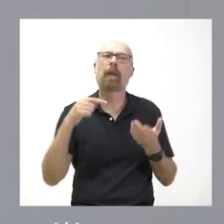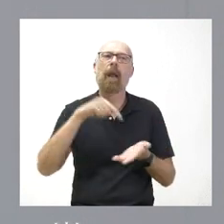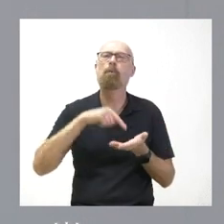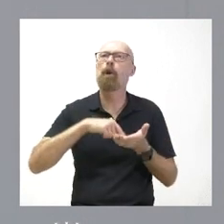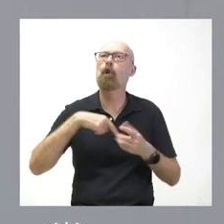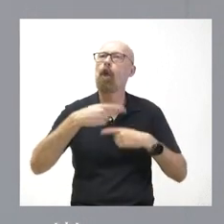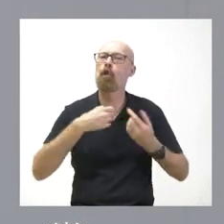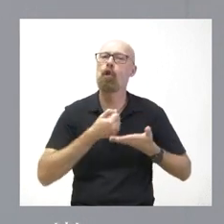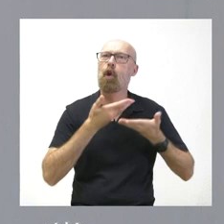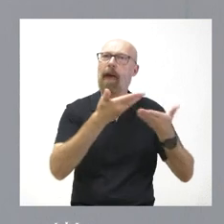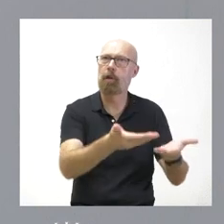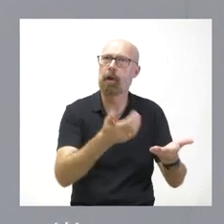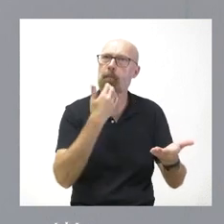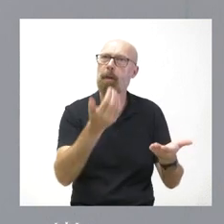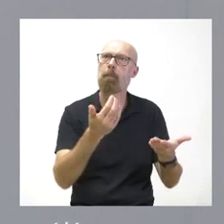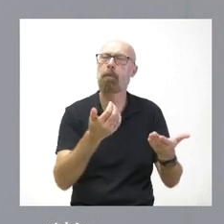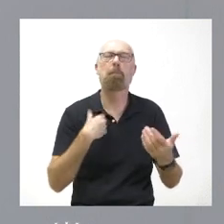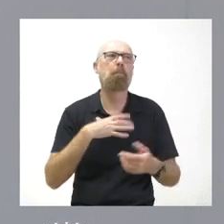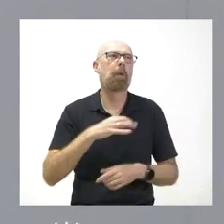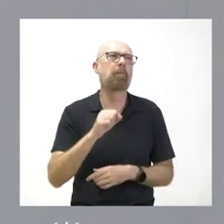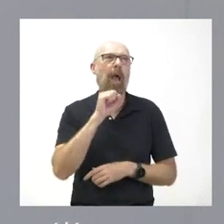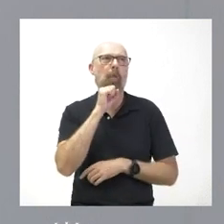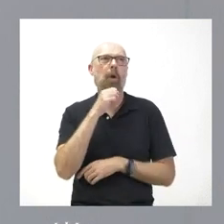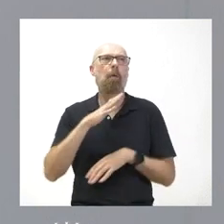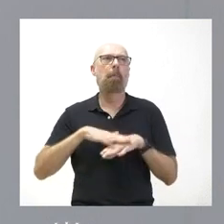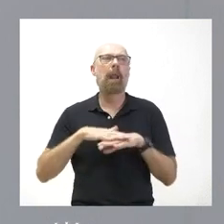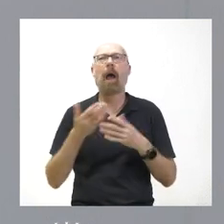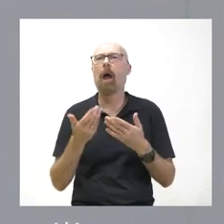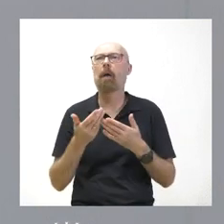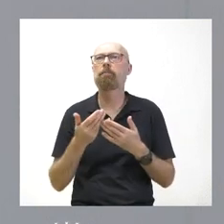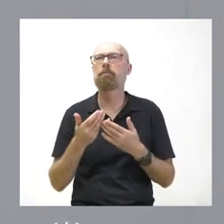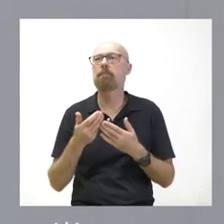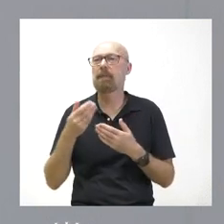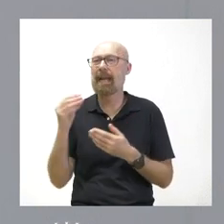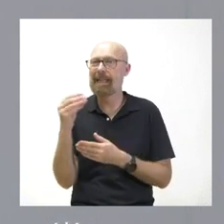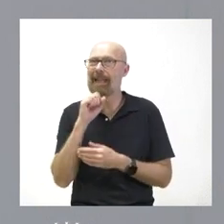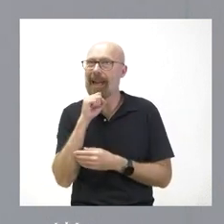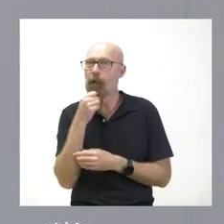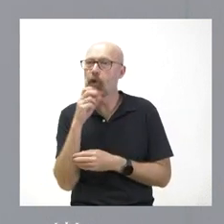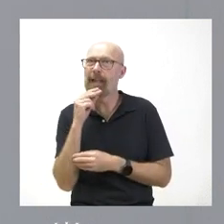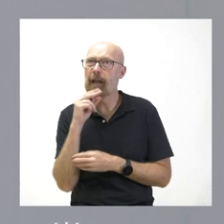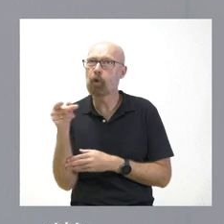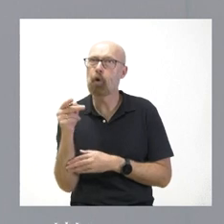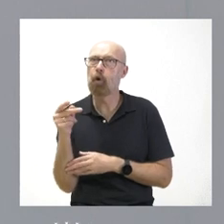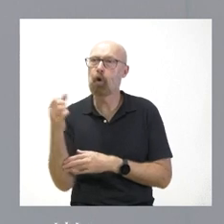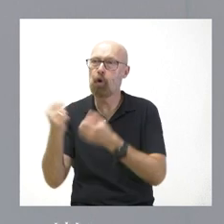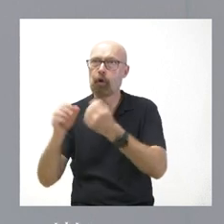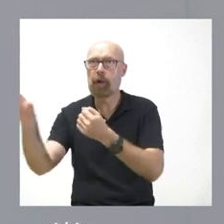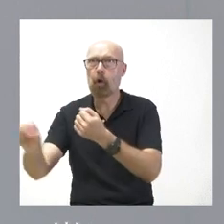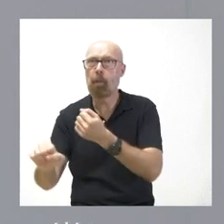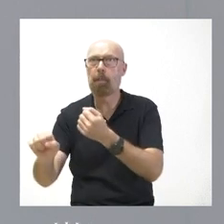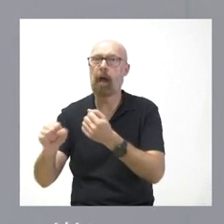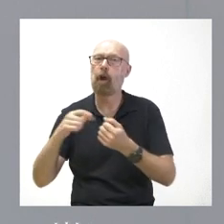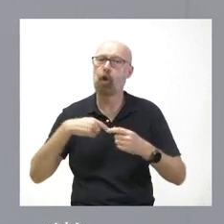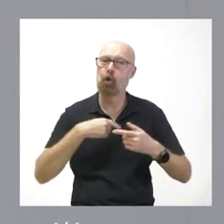pues otorga Una cantidad para facilitar la adquisición de un coche por parte de un nieto La donación no se paga Pero la adquisición de ese coche